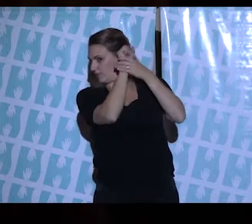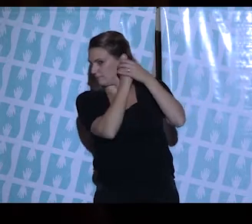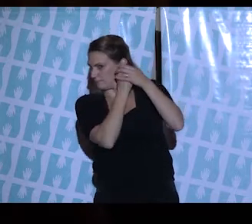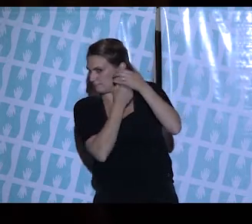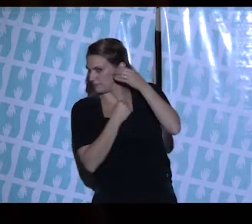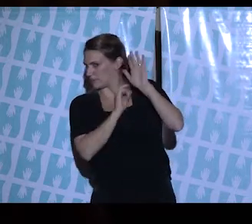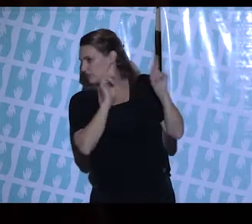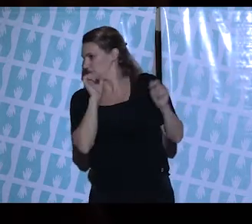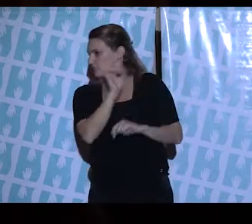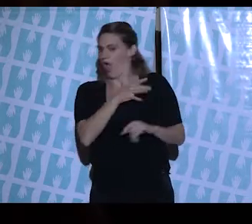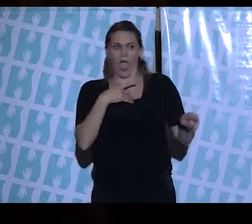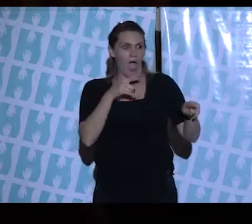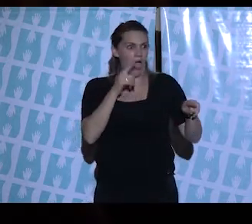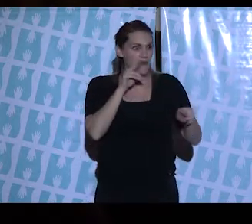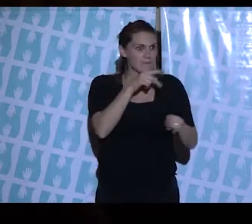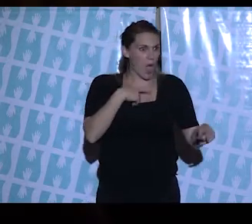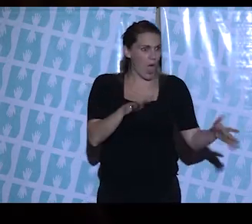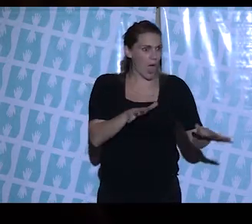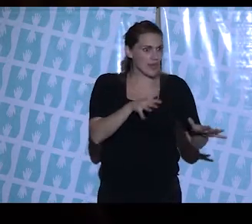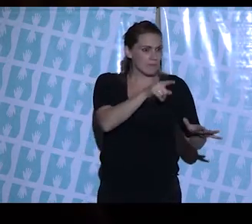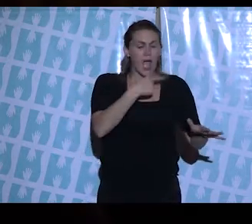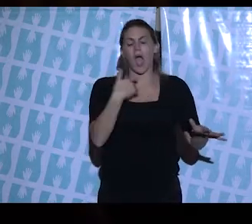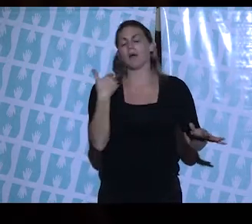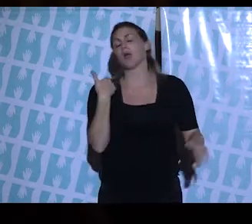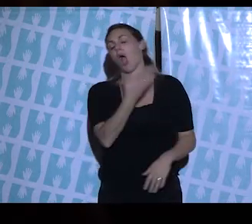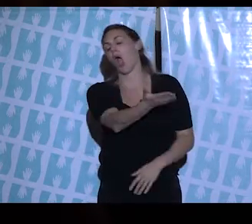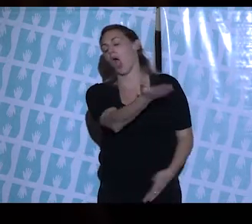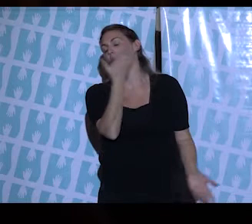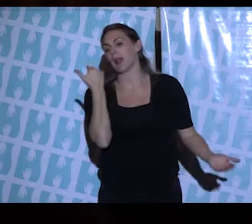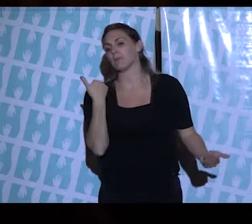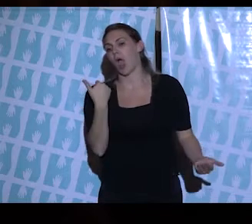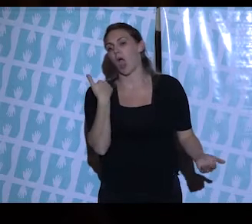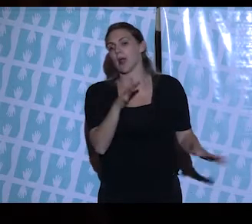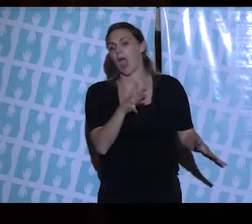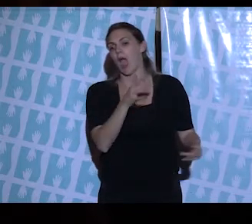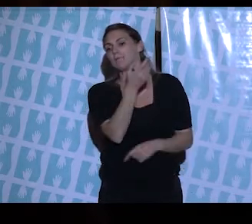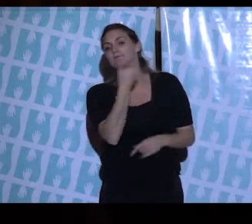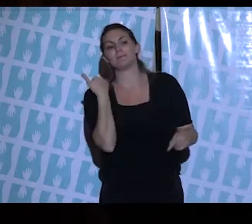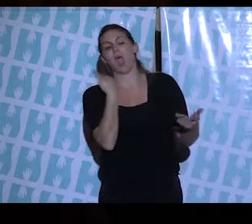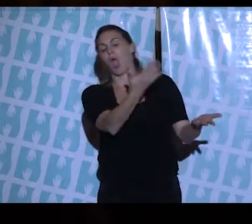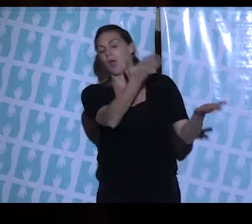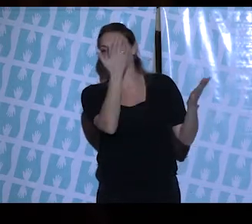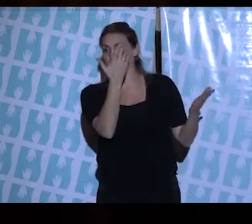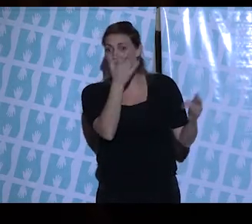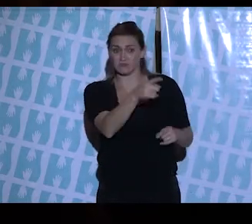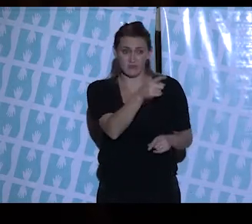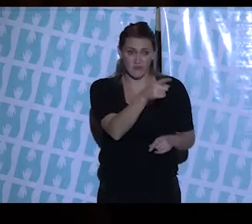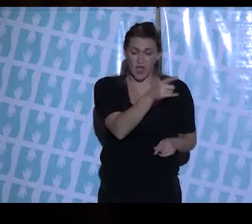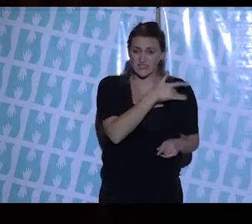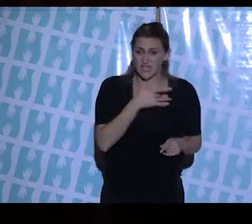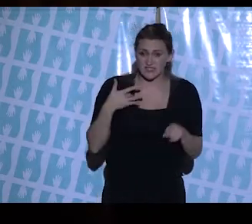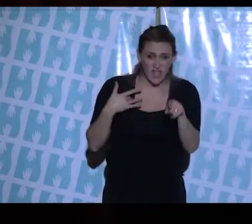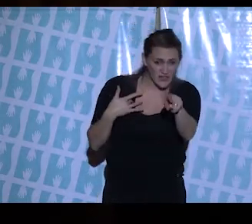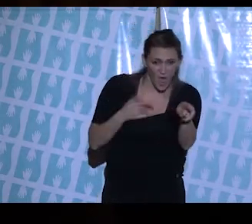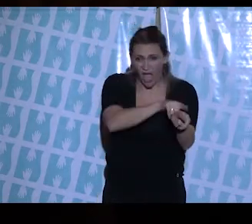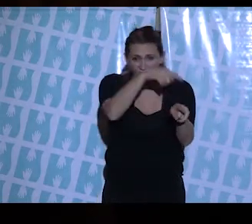la mano, decimos: uy, pobrecito, le tiembla la mano. Pero esa señora que tiene diabetes, como